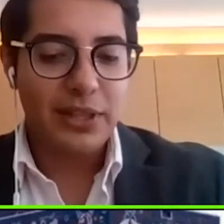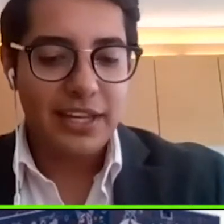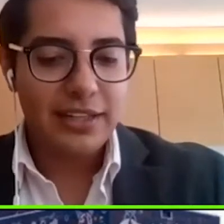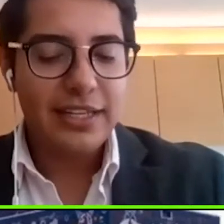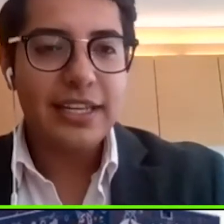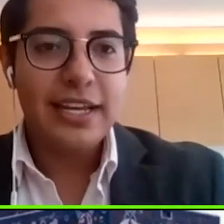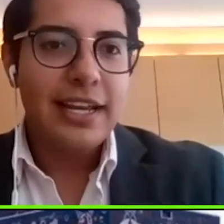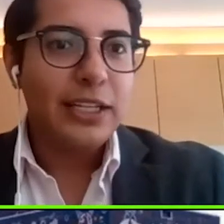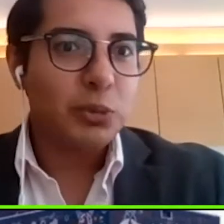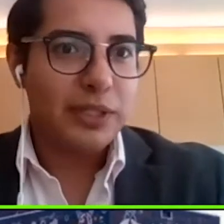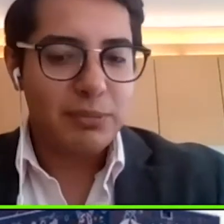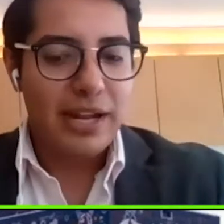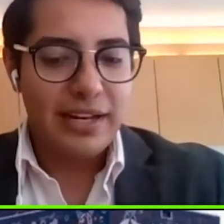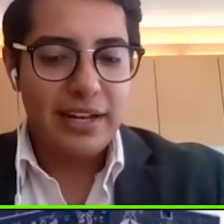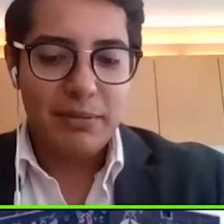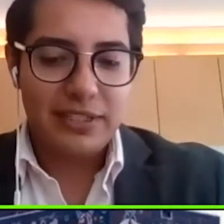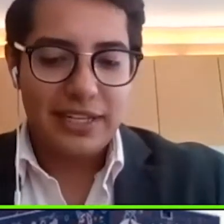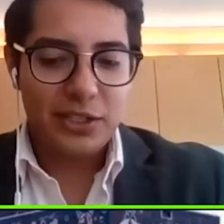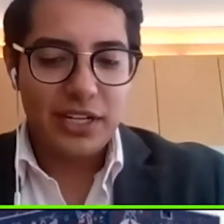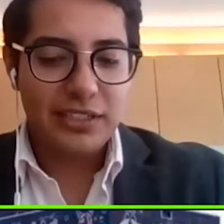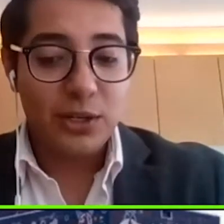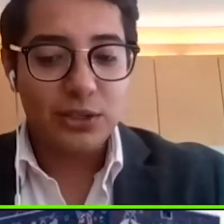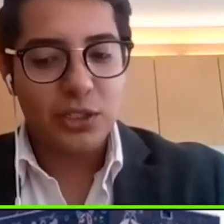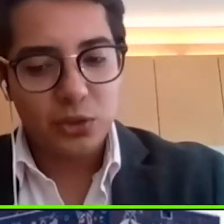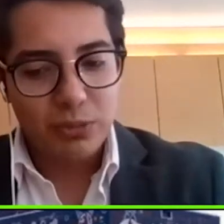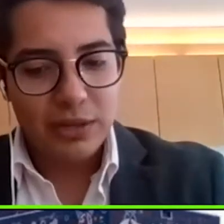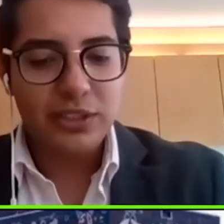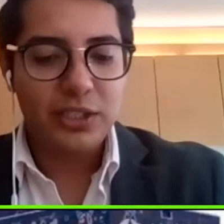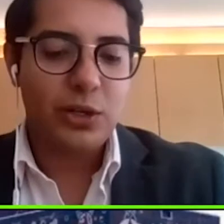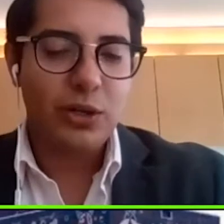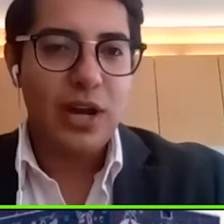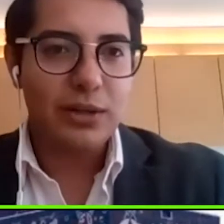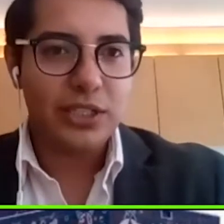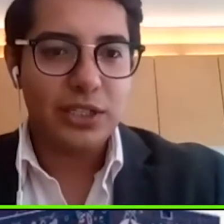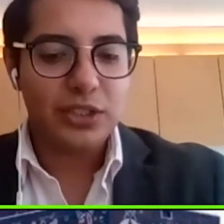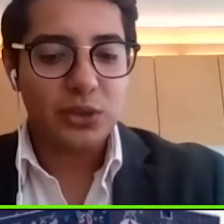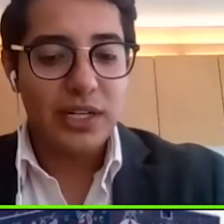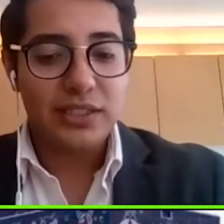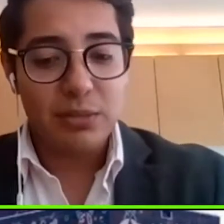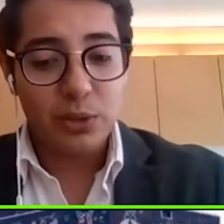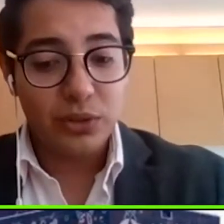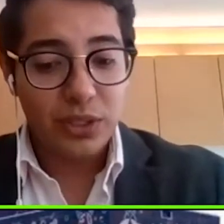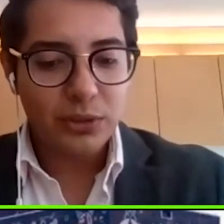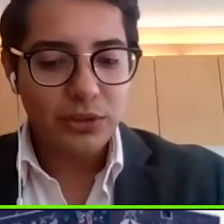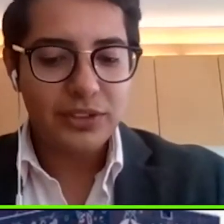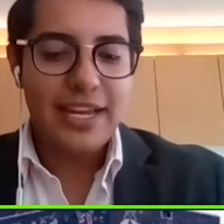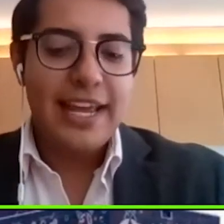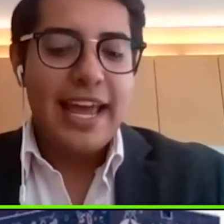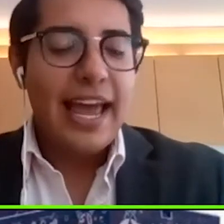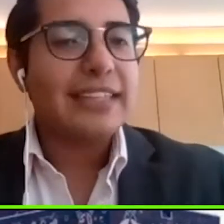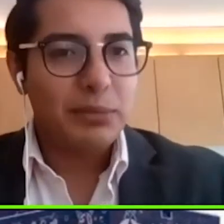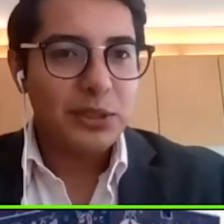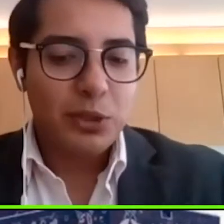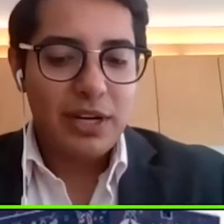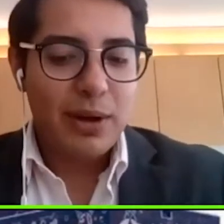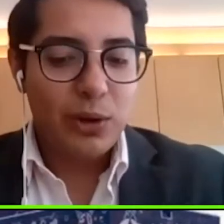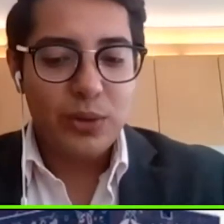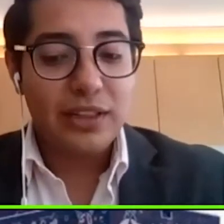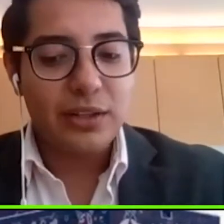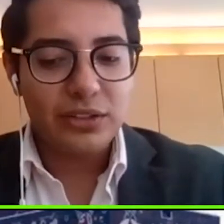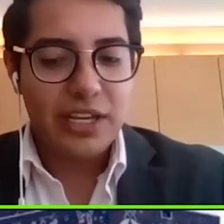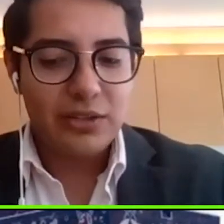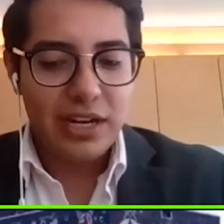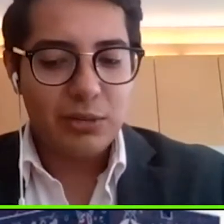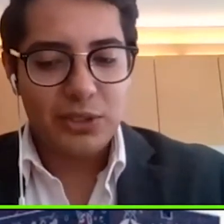investigadora independiente y su principal línea de investigación han sido los derechos humanos en torno a los derechos sexuales y reproductivos. Asimismo,